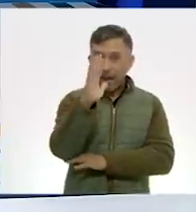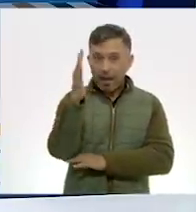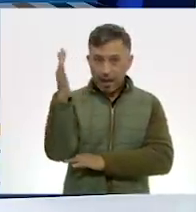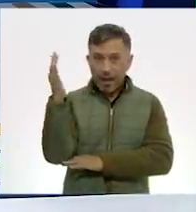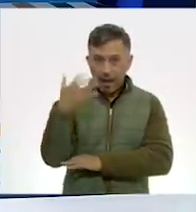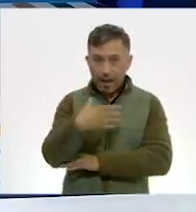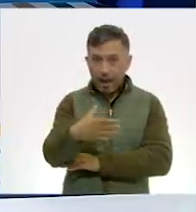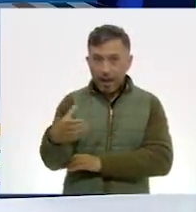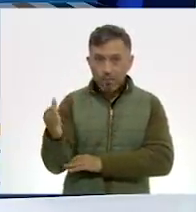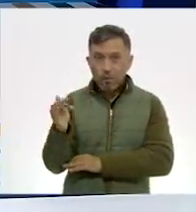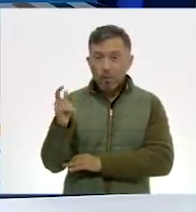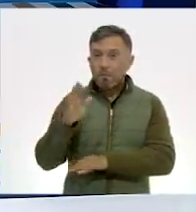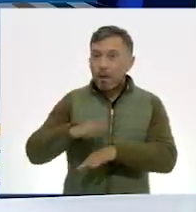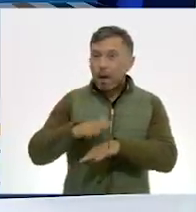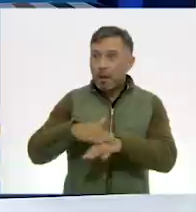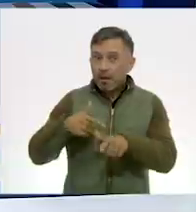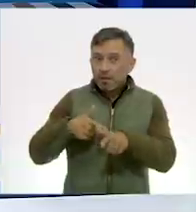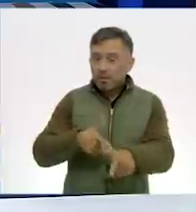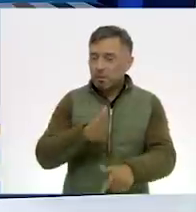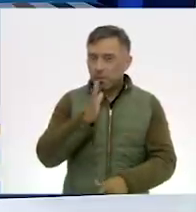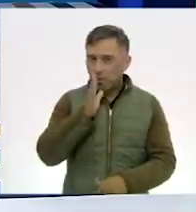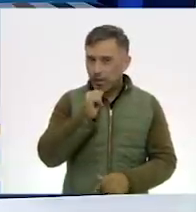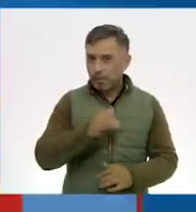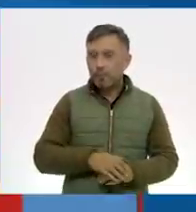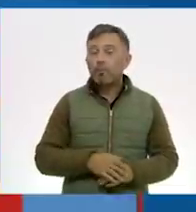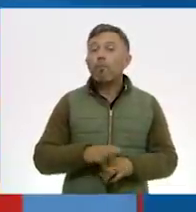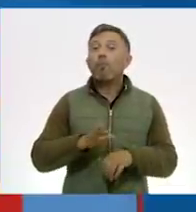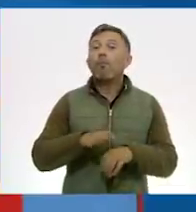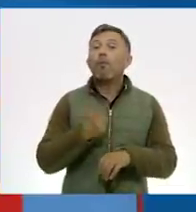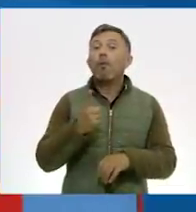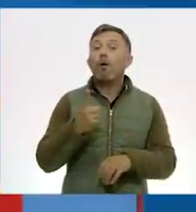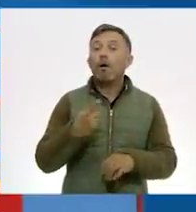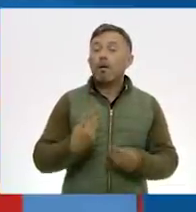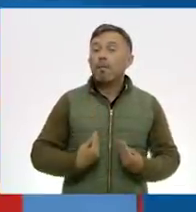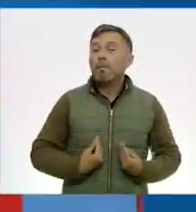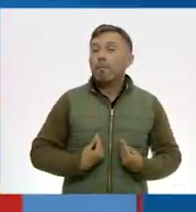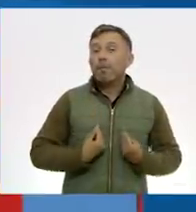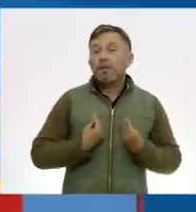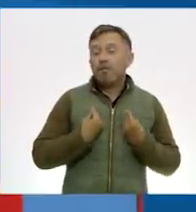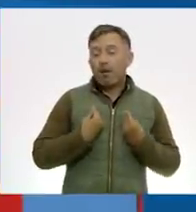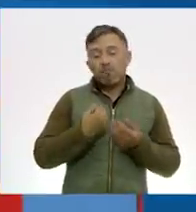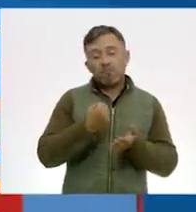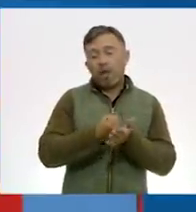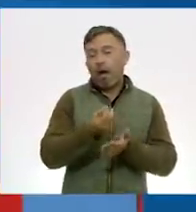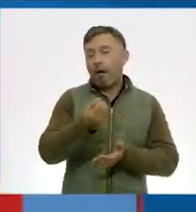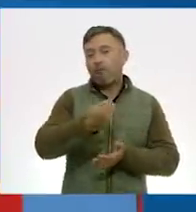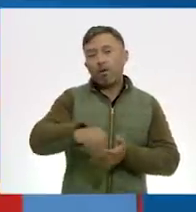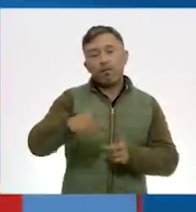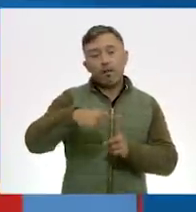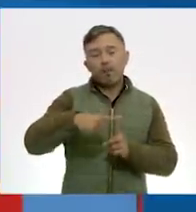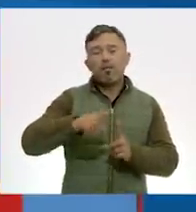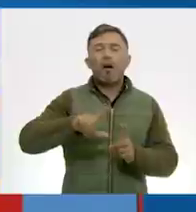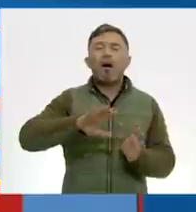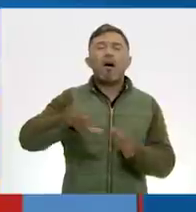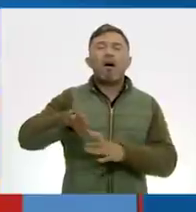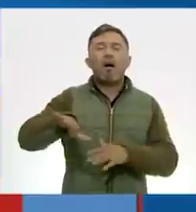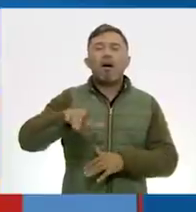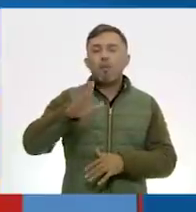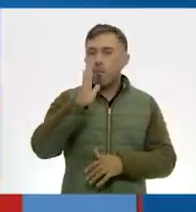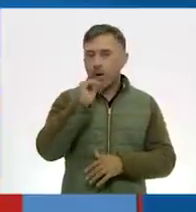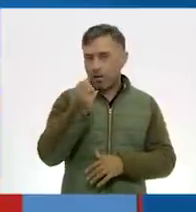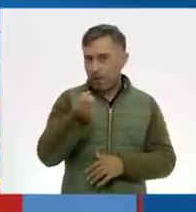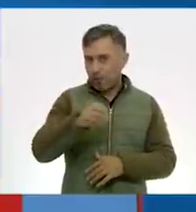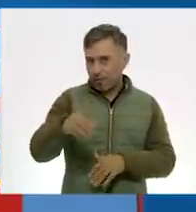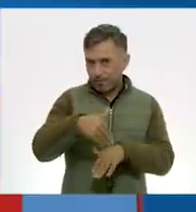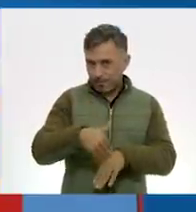que se prolongara demasiado, pues la vida tiene exigencias inaplazables. Dos circunstancias